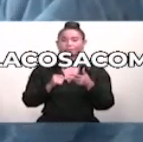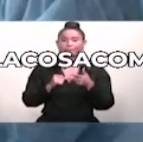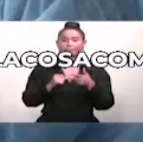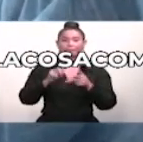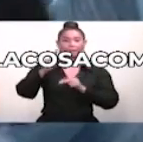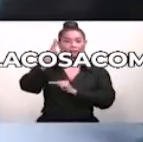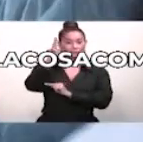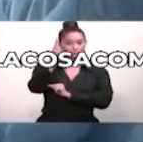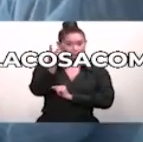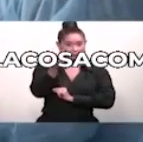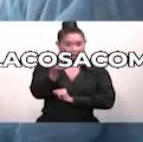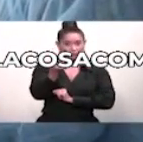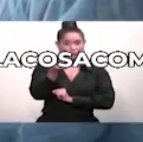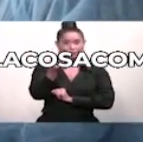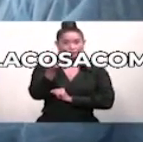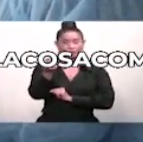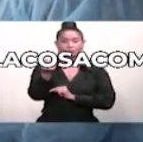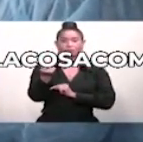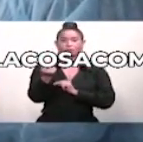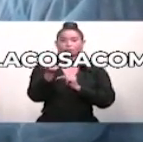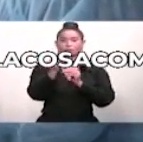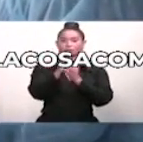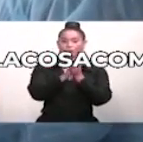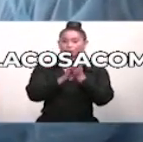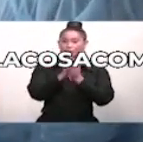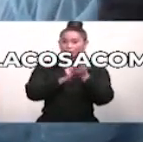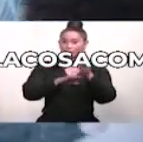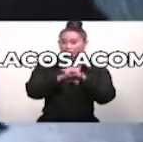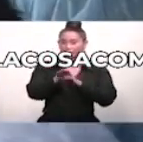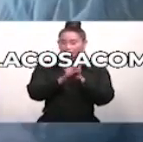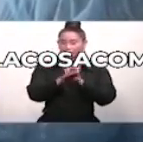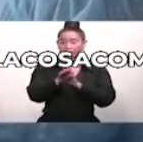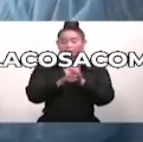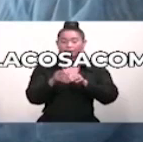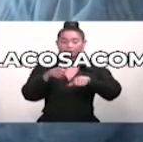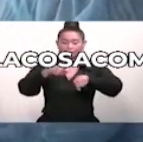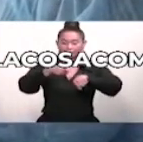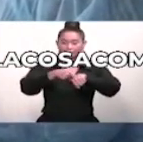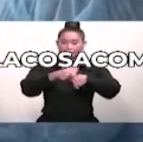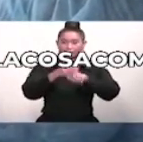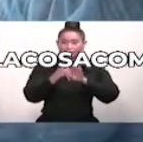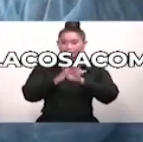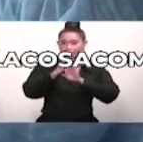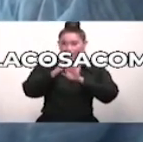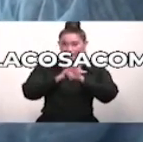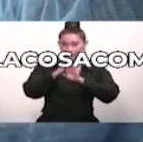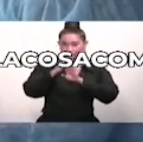En un segundo paso, sanitación de manos y toma de temperatura.